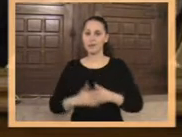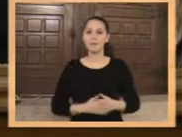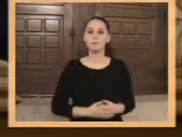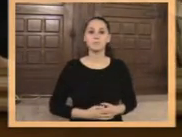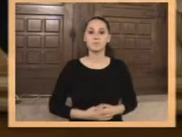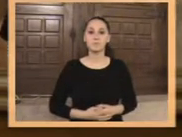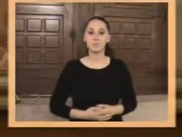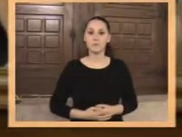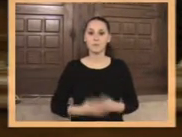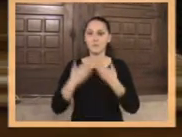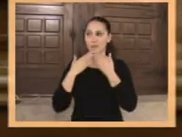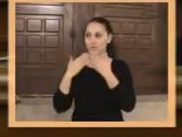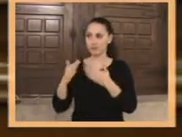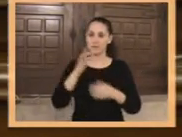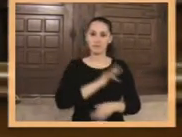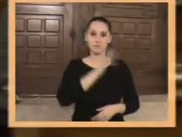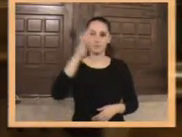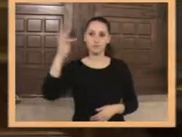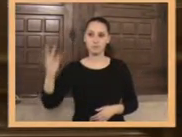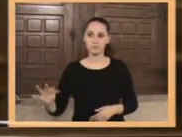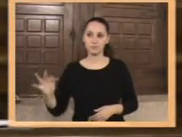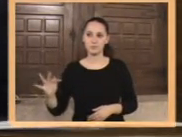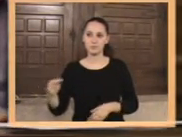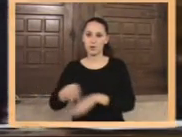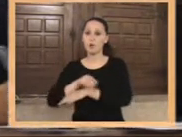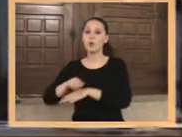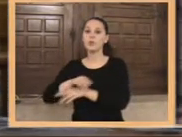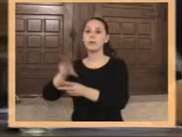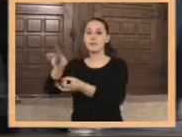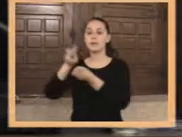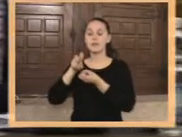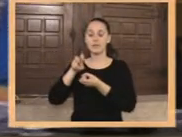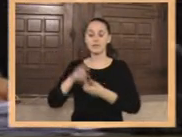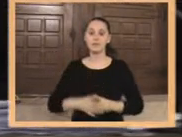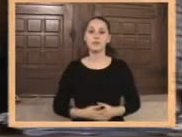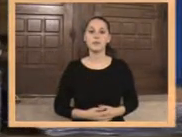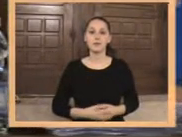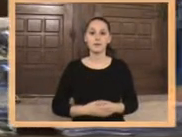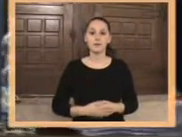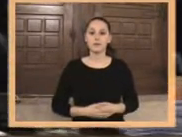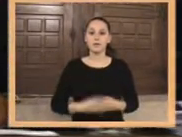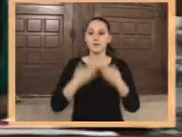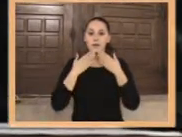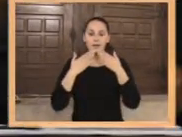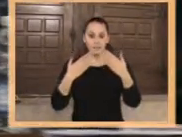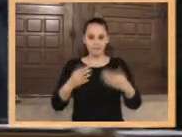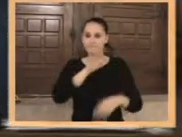Muy bien, señor Izquierdo, muchas gracias. Tiene la palabra el señor concejal de Hacienda. Muchas gracias, señor